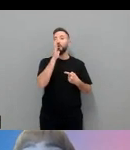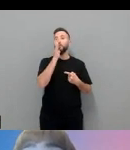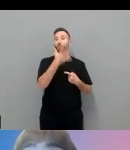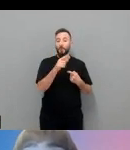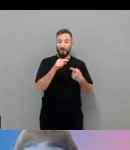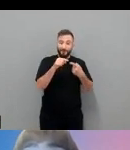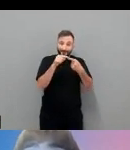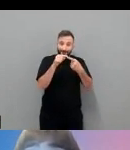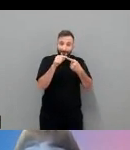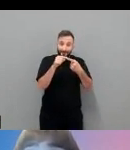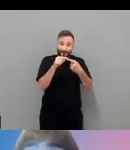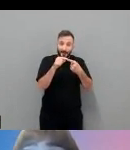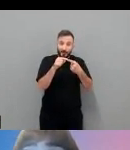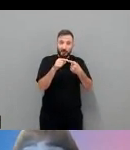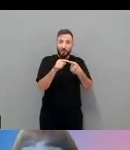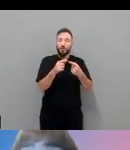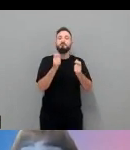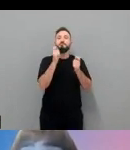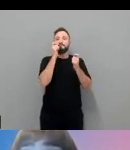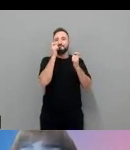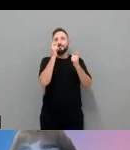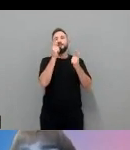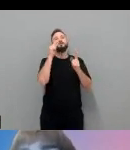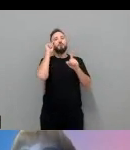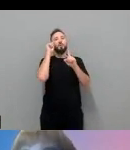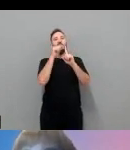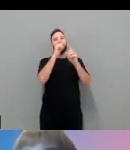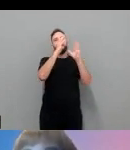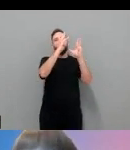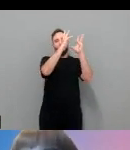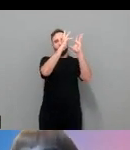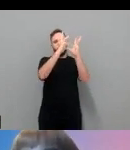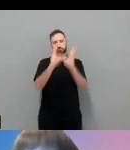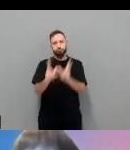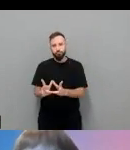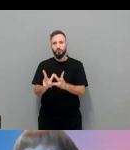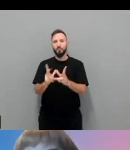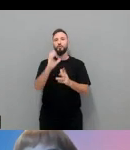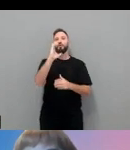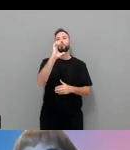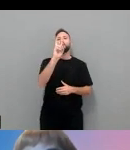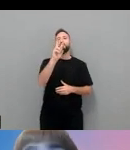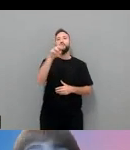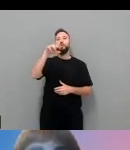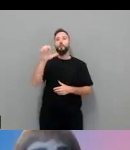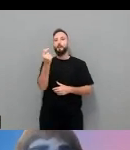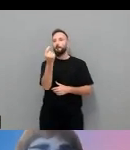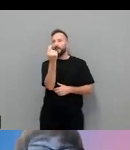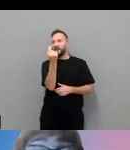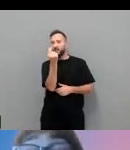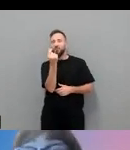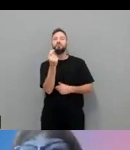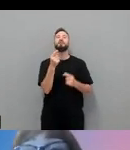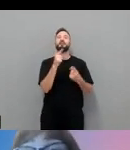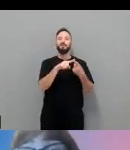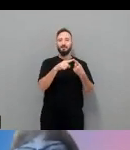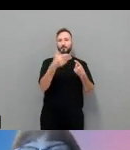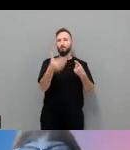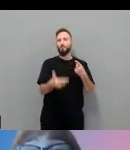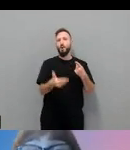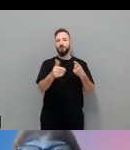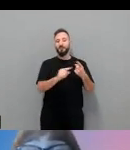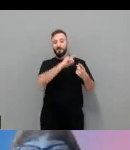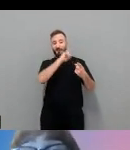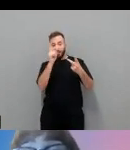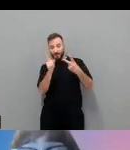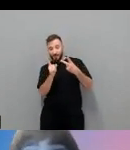lo que se va a tener en cuenta para calcular la cuantía de la CUME, ¿vale? Entonces, este documento es muy importante. Y otro es